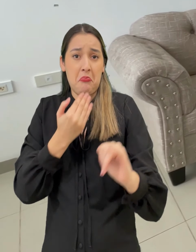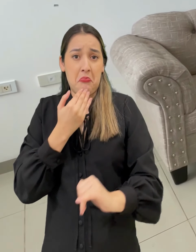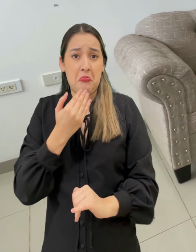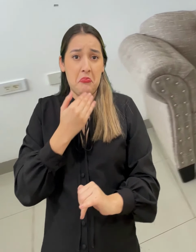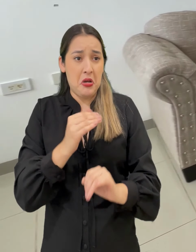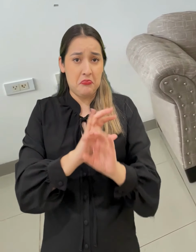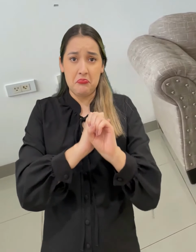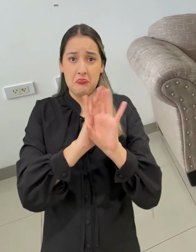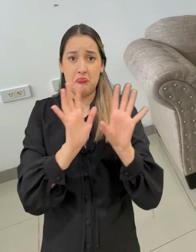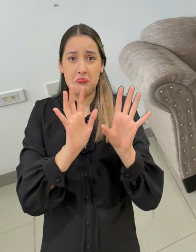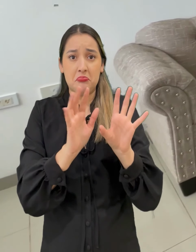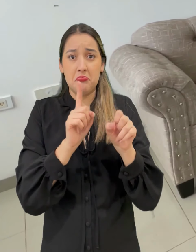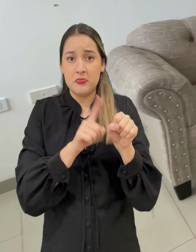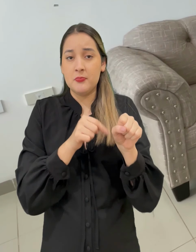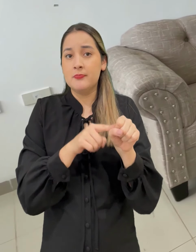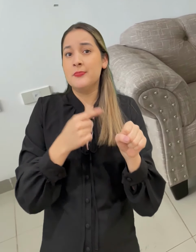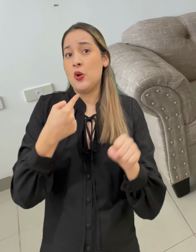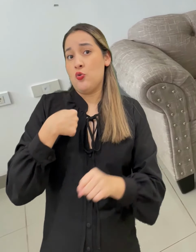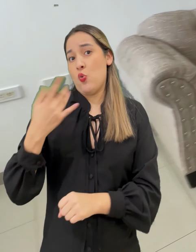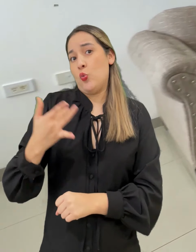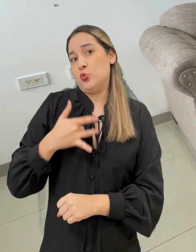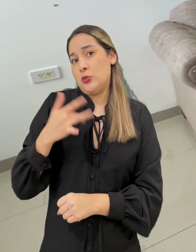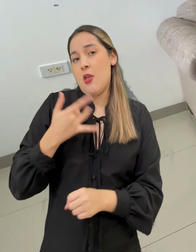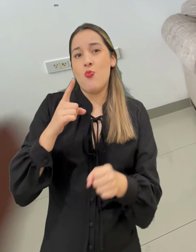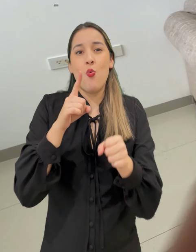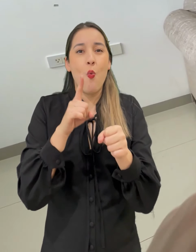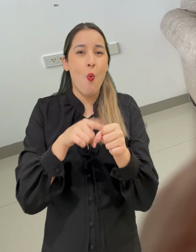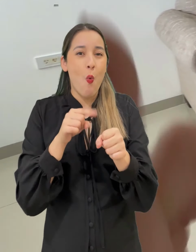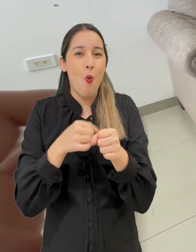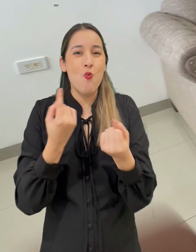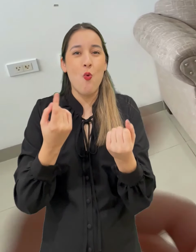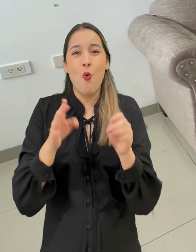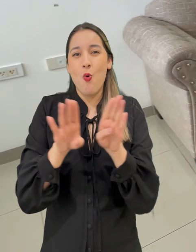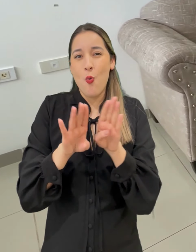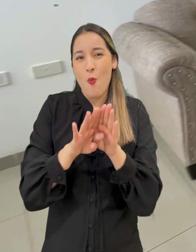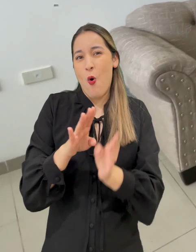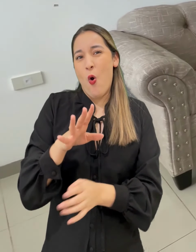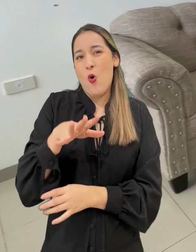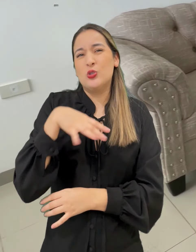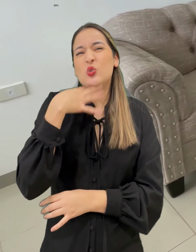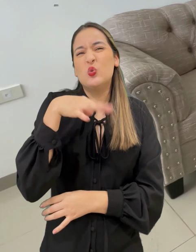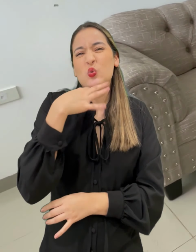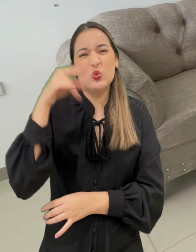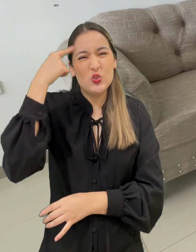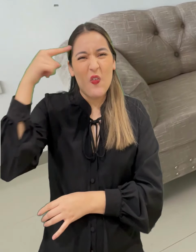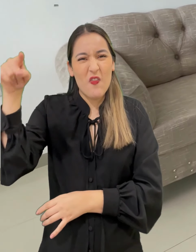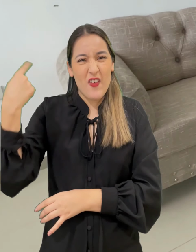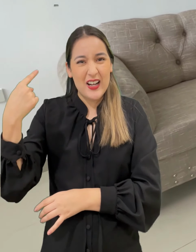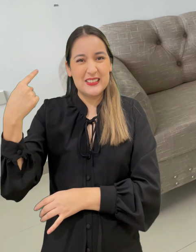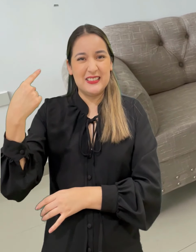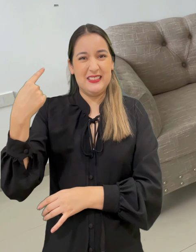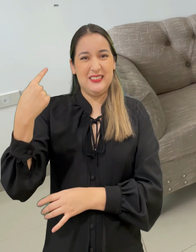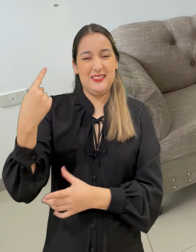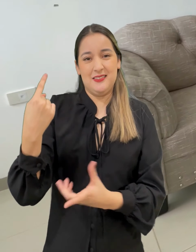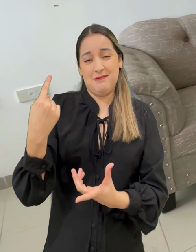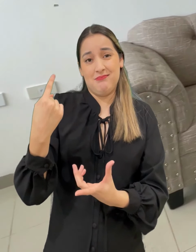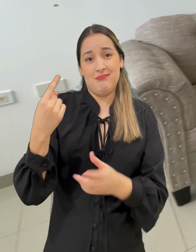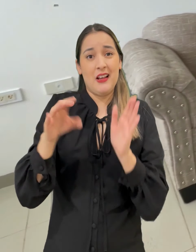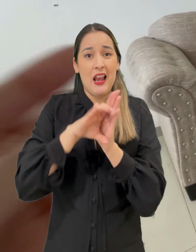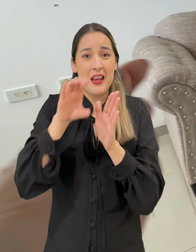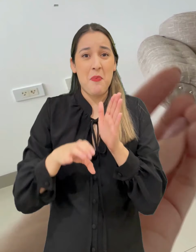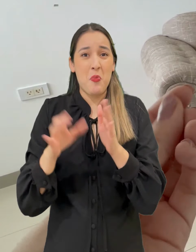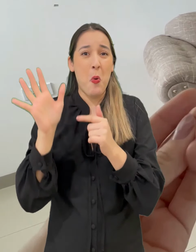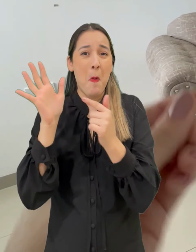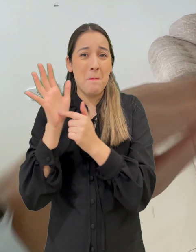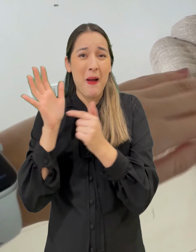distorsiona siento que es un color que no es tan chismoso con los sucios con la mugre